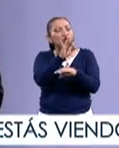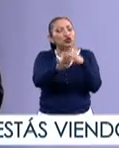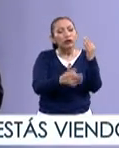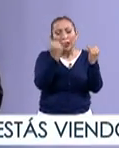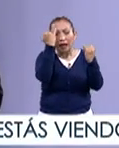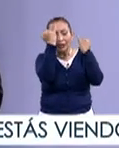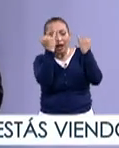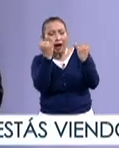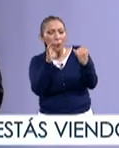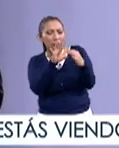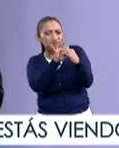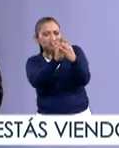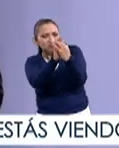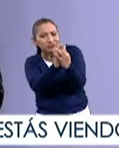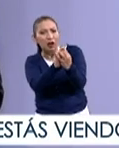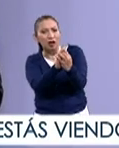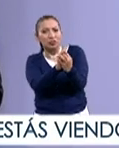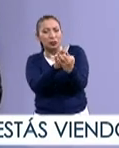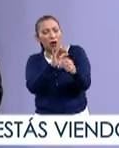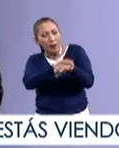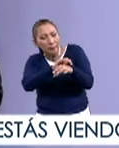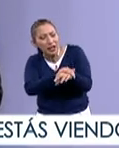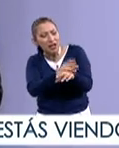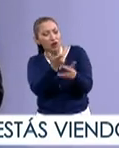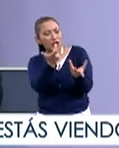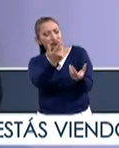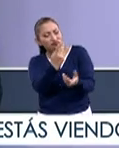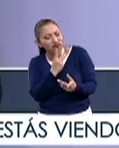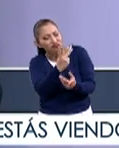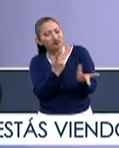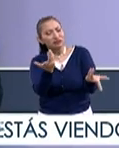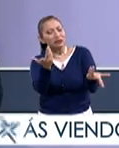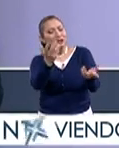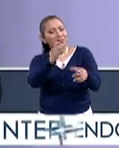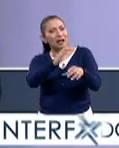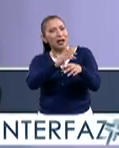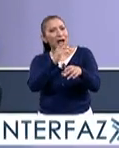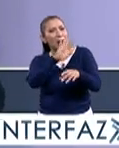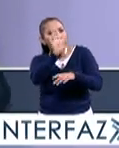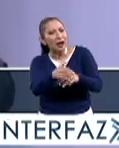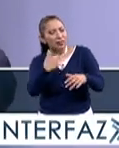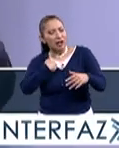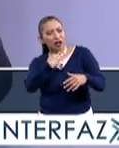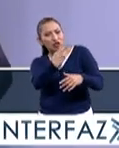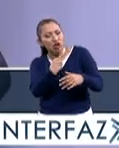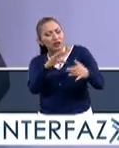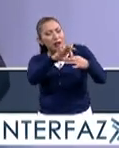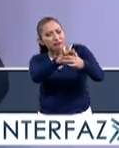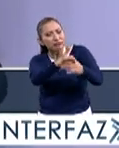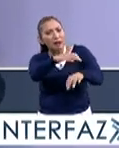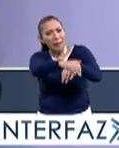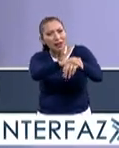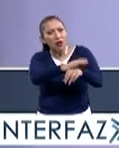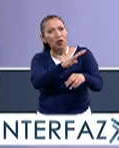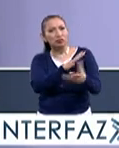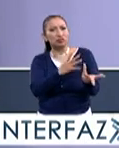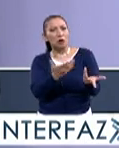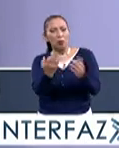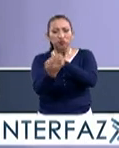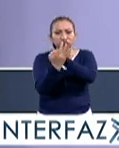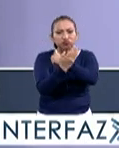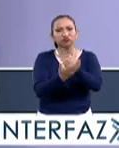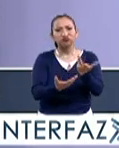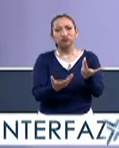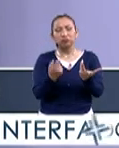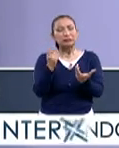una noción de amistad, somos cuates, mis cuadernos, etcétera. Entonces, esta noción de